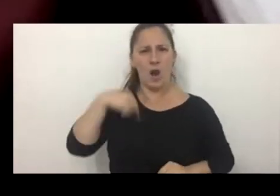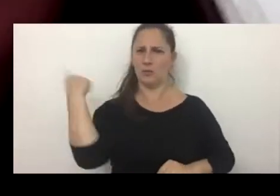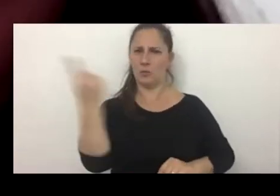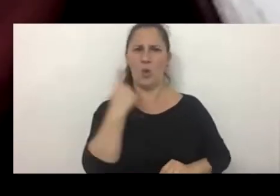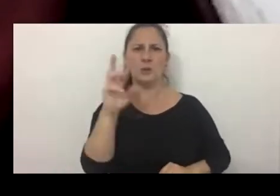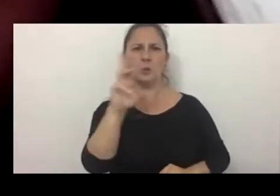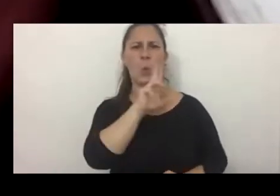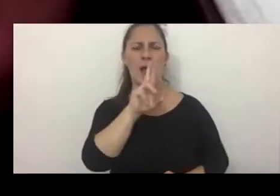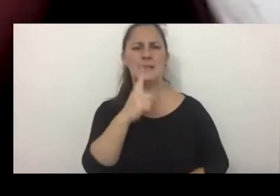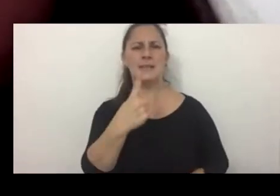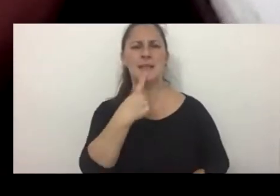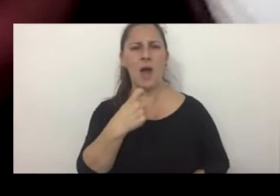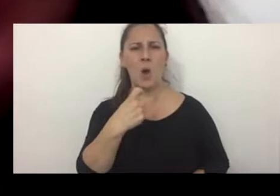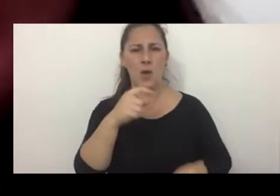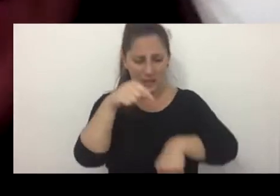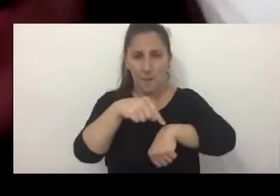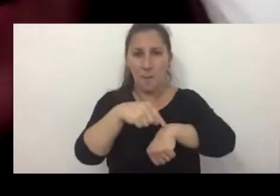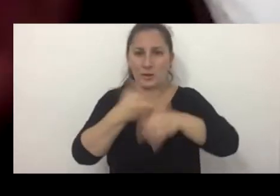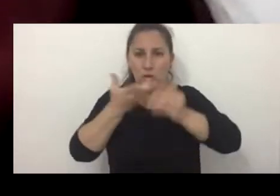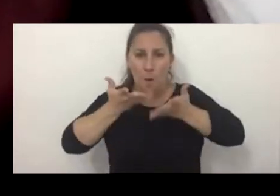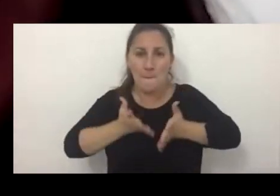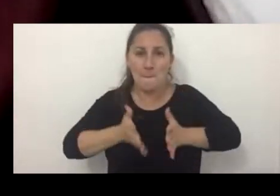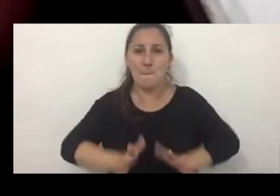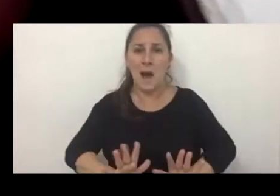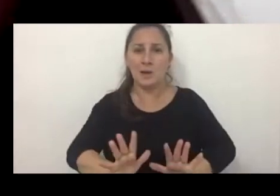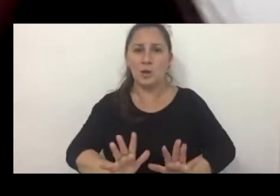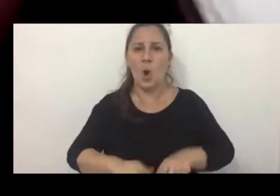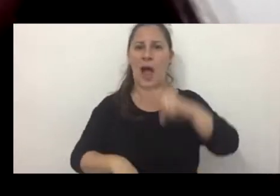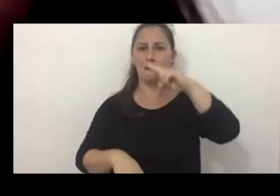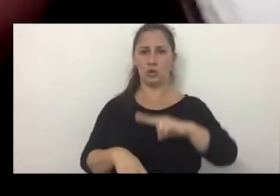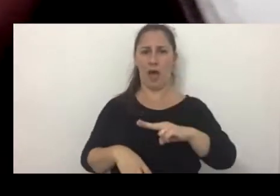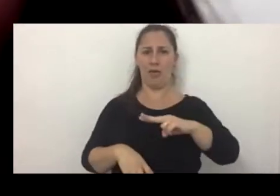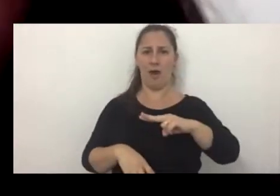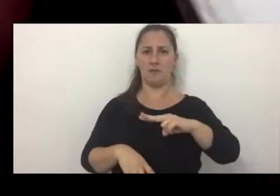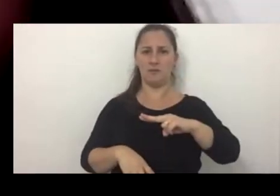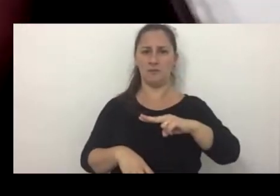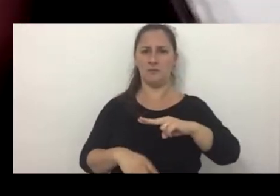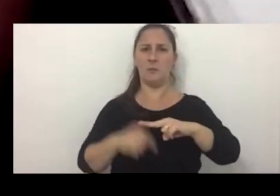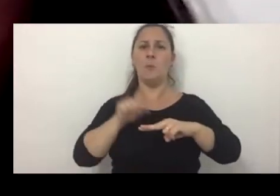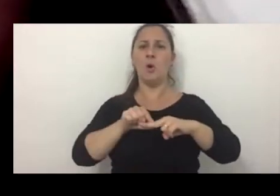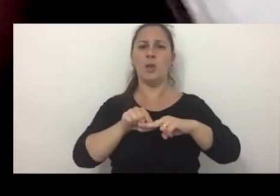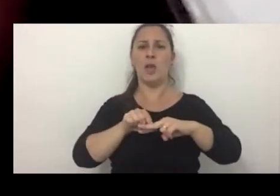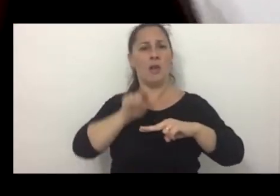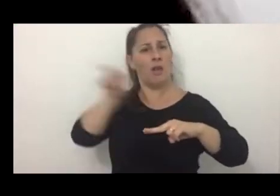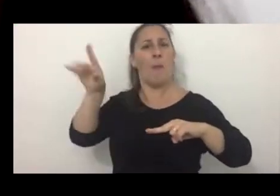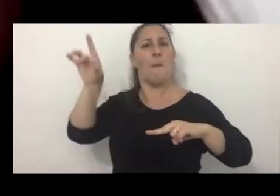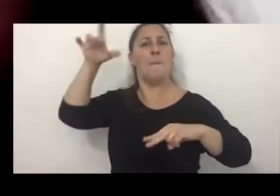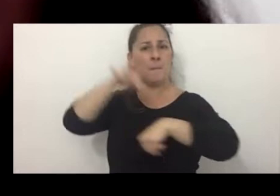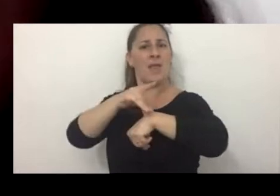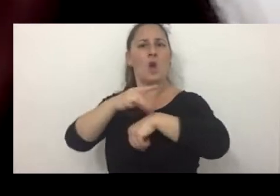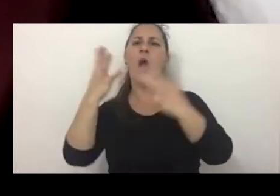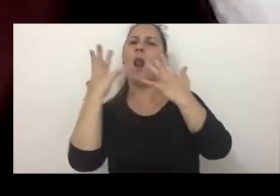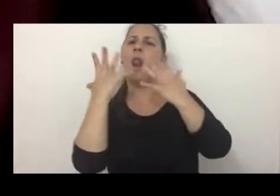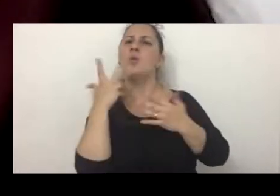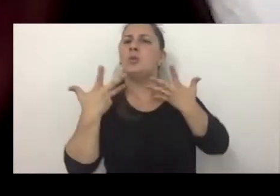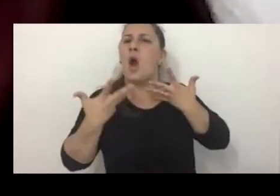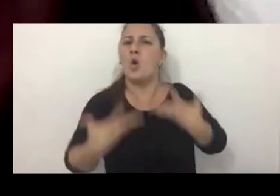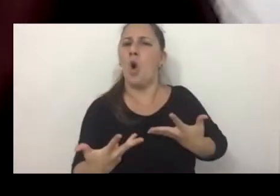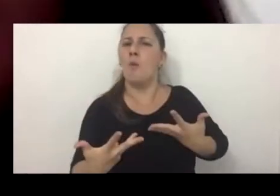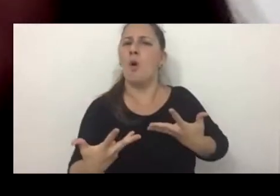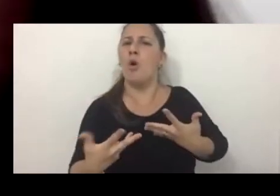Por eso en el escenario del nacimiento lo primero que cambia es la posición a la hora de parir. Las mujeres que hasta